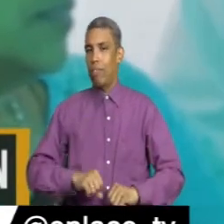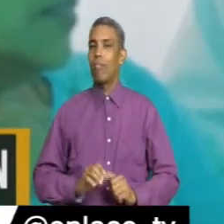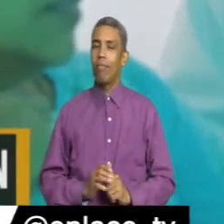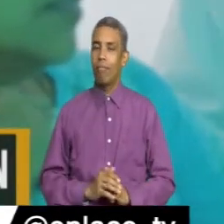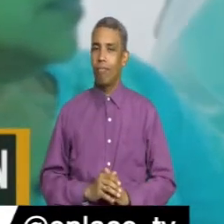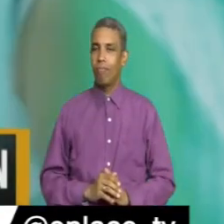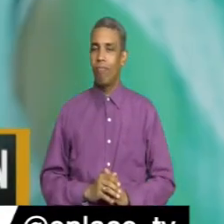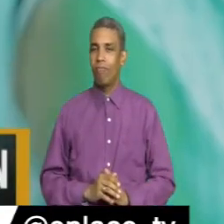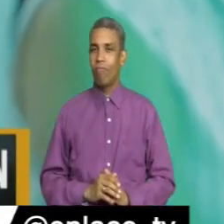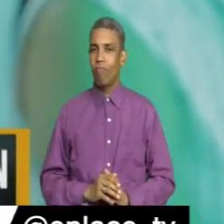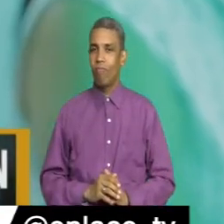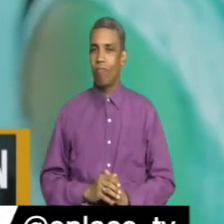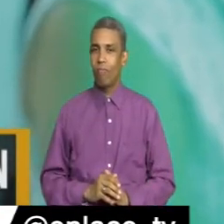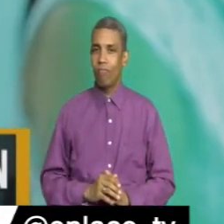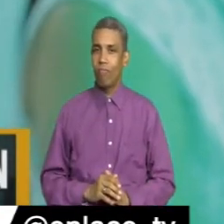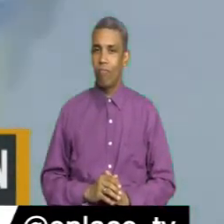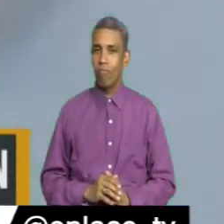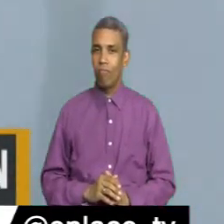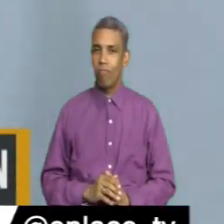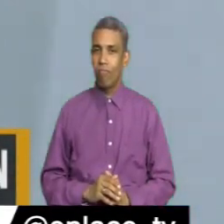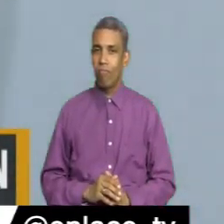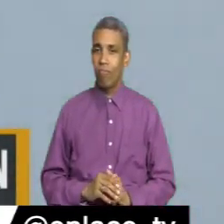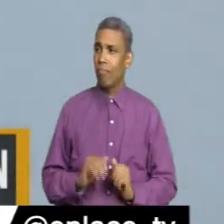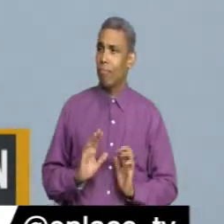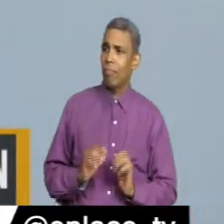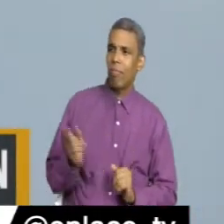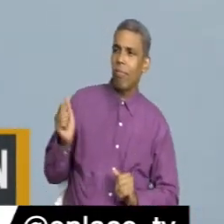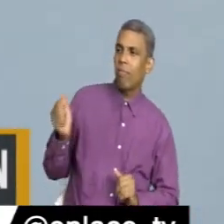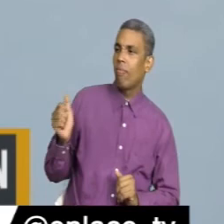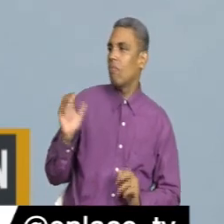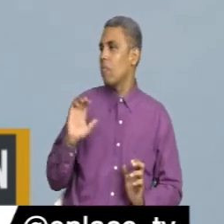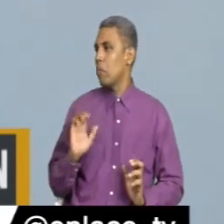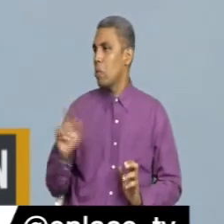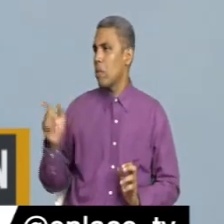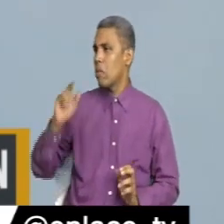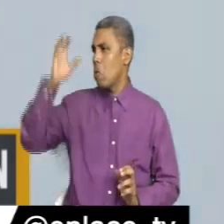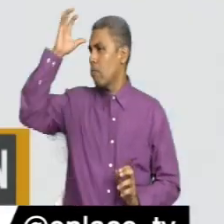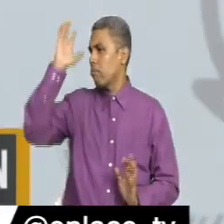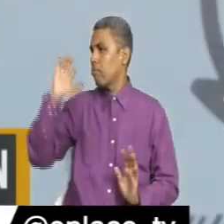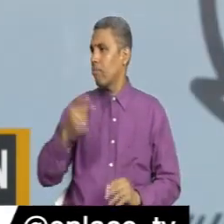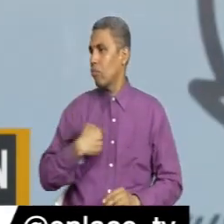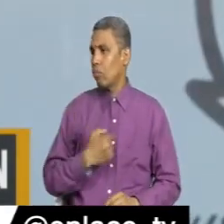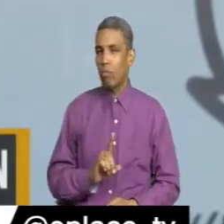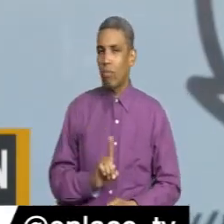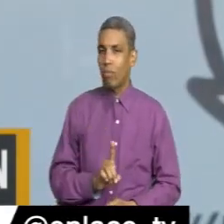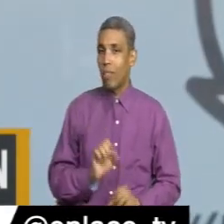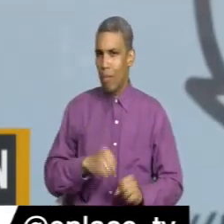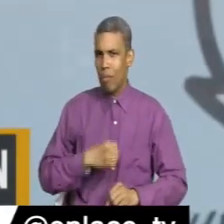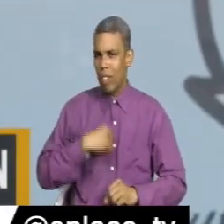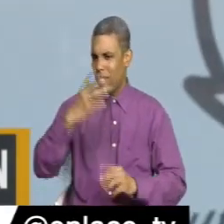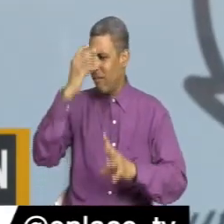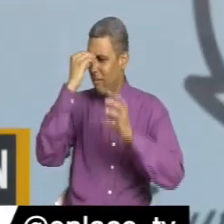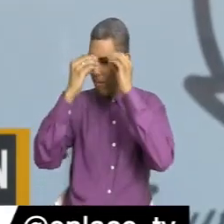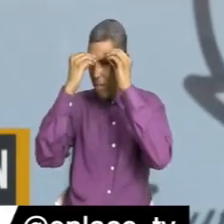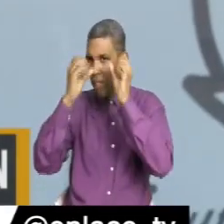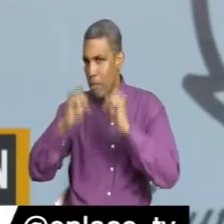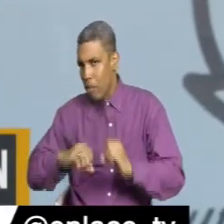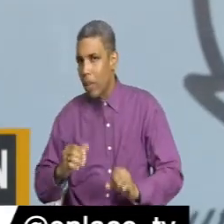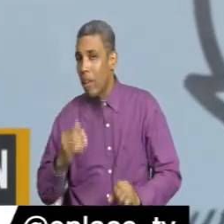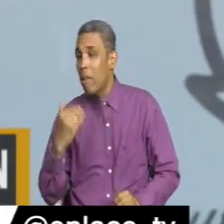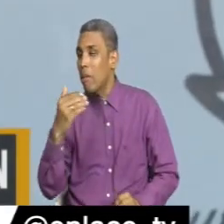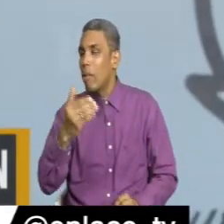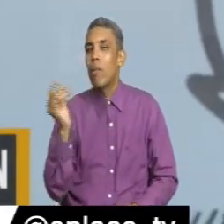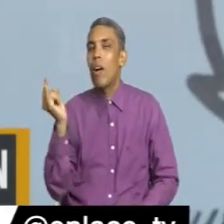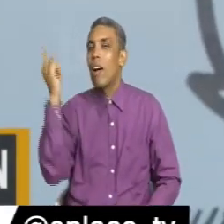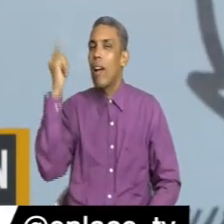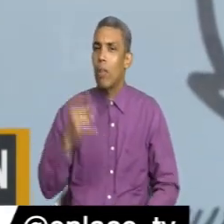están encargados de la brigada tengan el conocimiento, sino todos tener el conocimiento para poder resolver un inconveniente